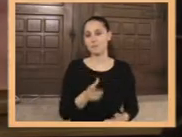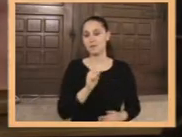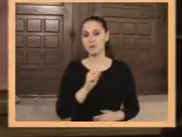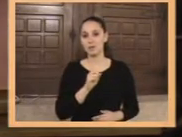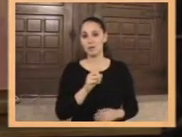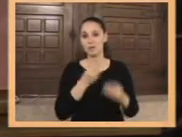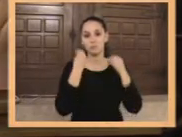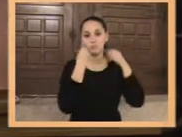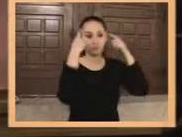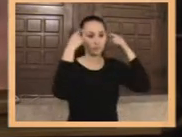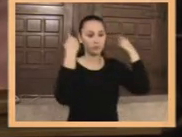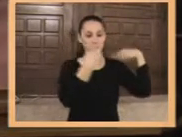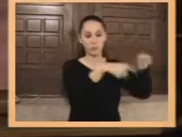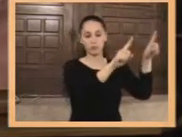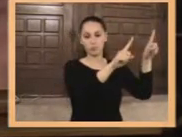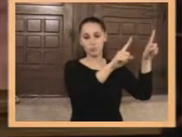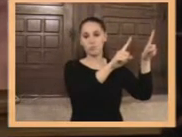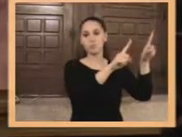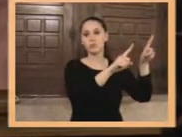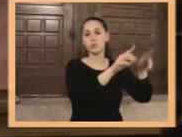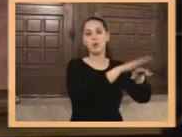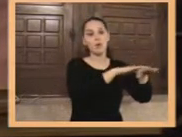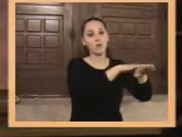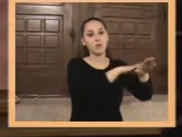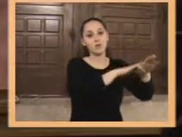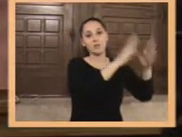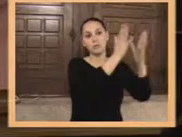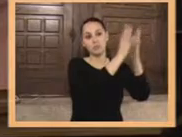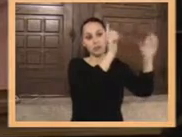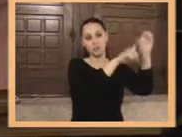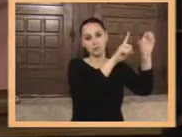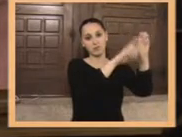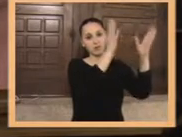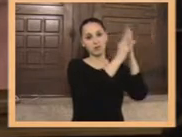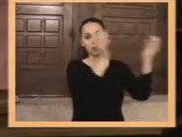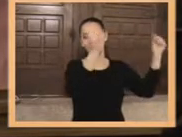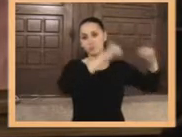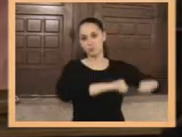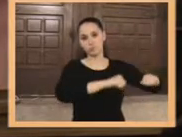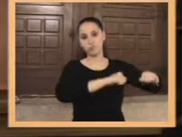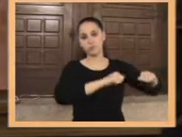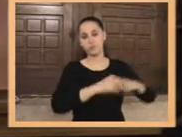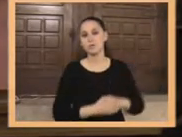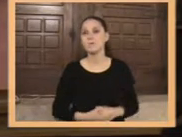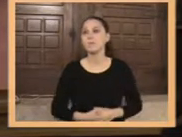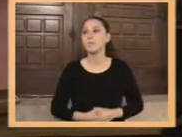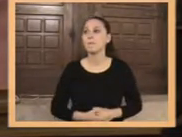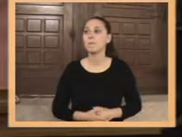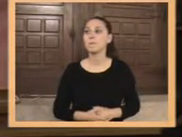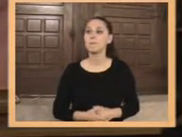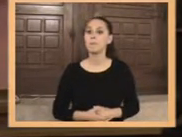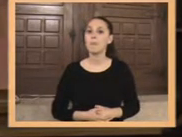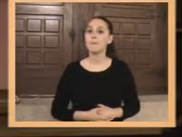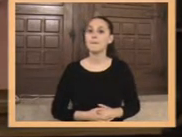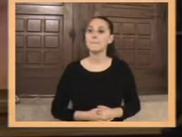Extremadura, si son capaces, como se han puesto de acuerdo para sacar un presupuesto que nos hacía falta a todos, y con el voto del Partido Socialista, la abstención de Ciudadanos y del